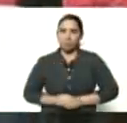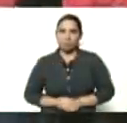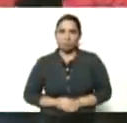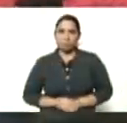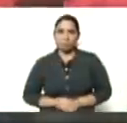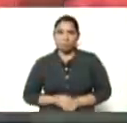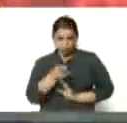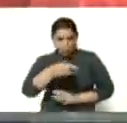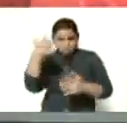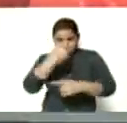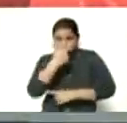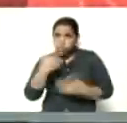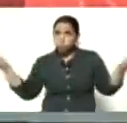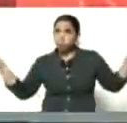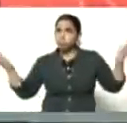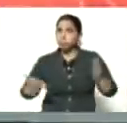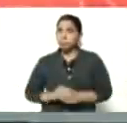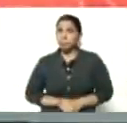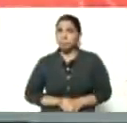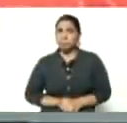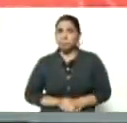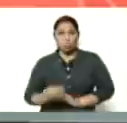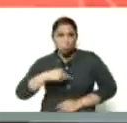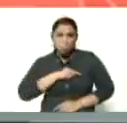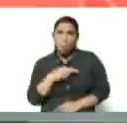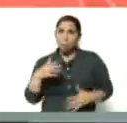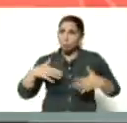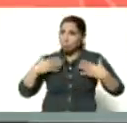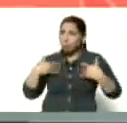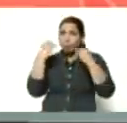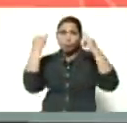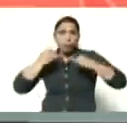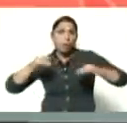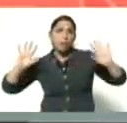Esa era la realidad y uno era feliz.